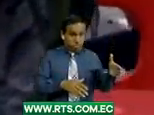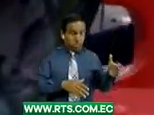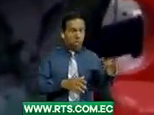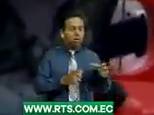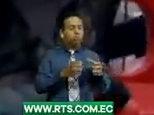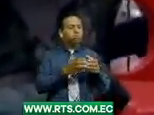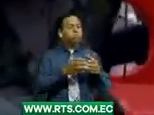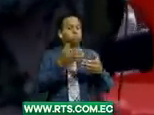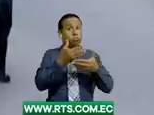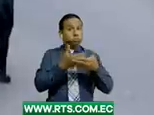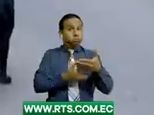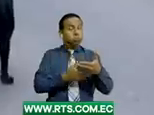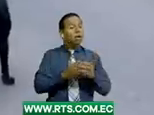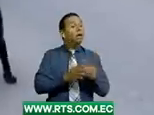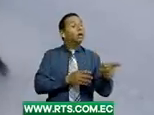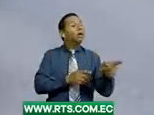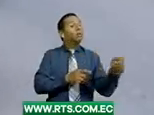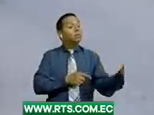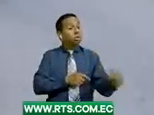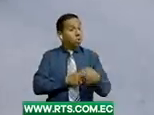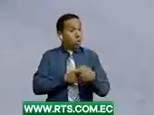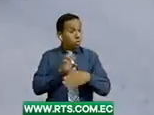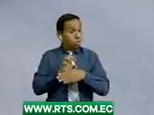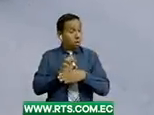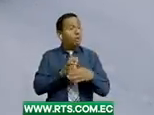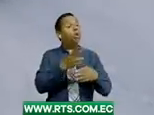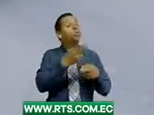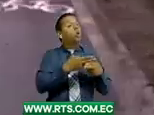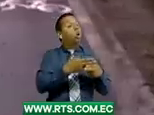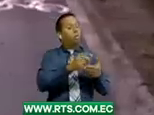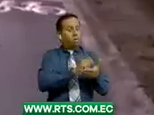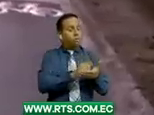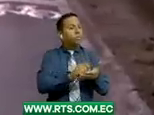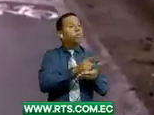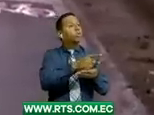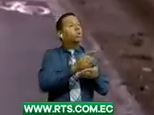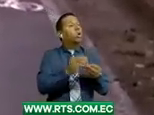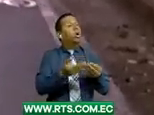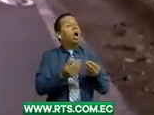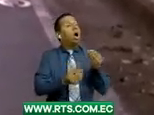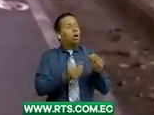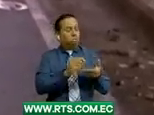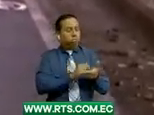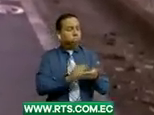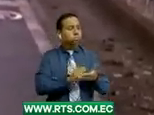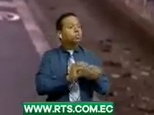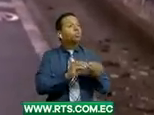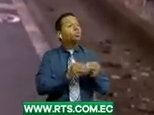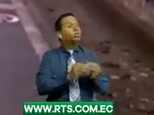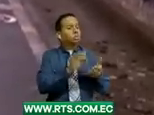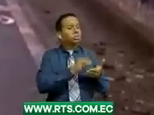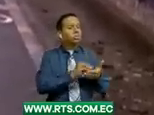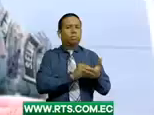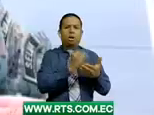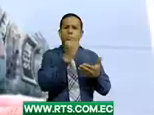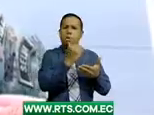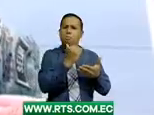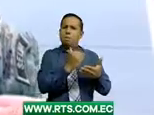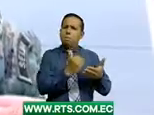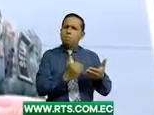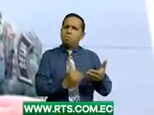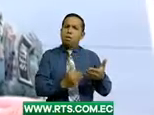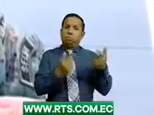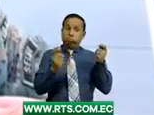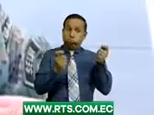de quienes ingresan y que los operativos de seguridad son aleatorios, donde el factor sorpresa ha dejado buenos resultados. Tenemos